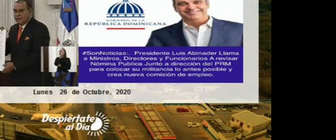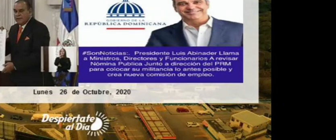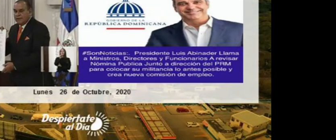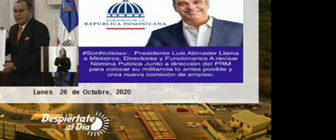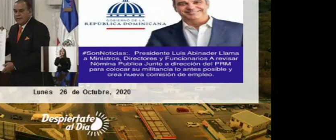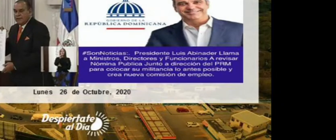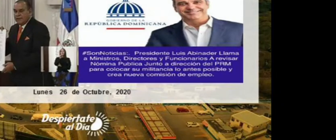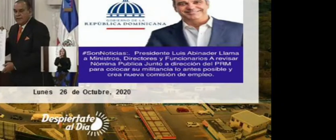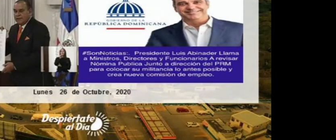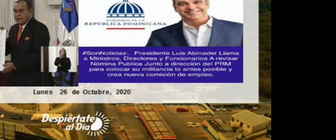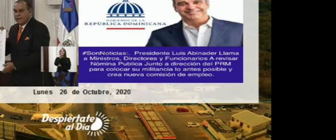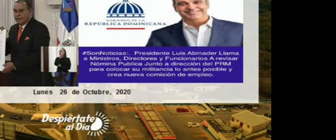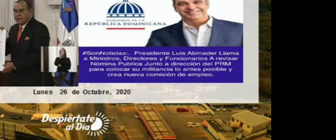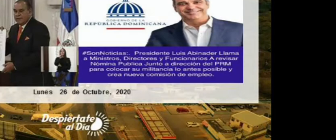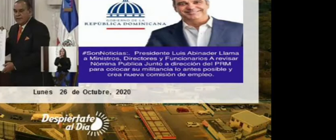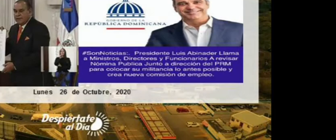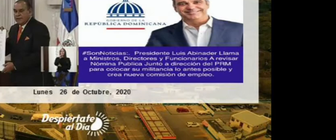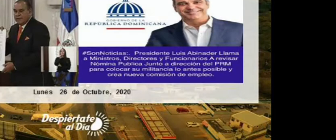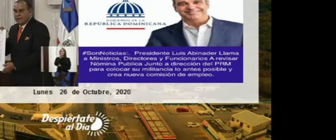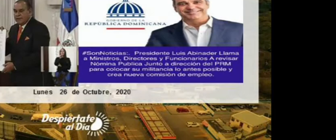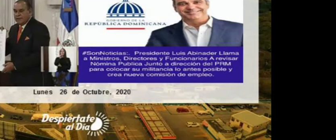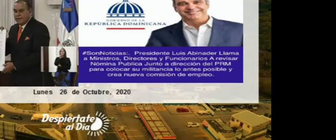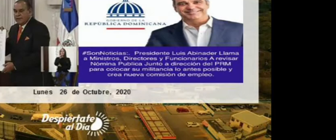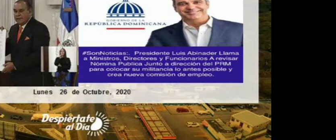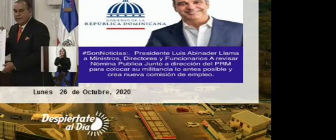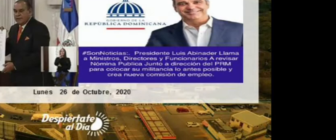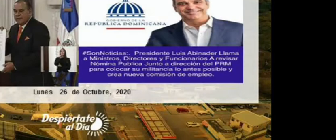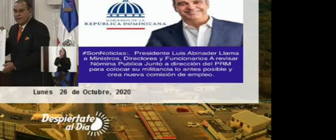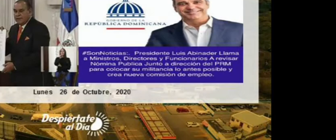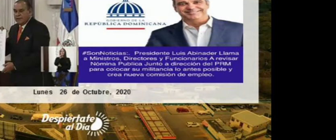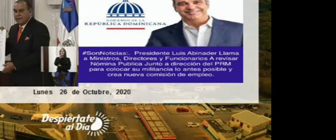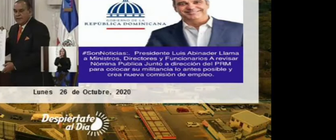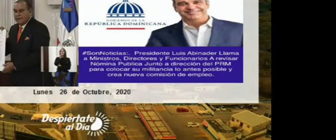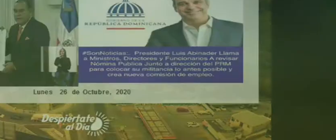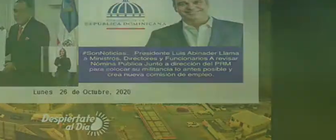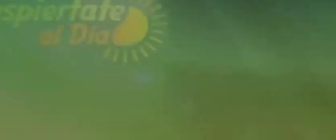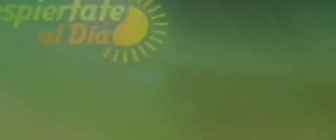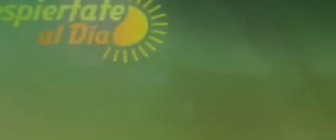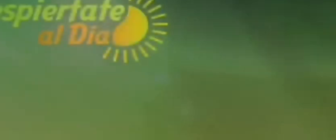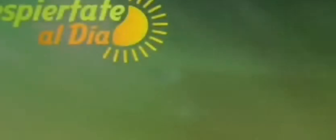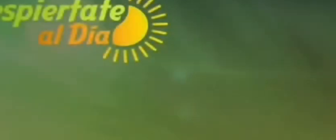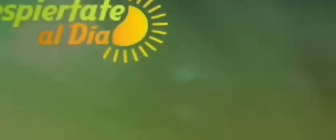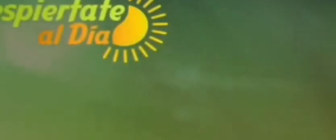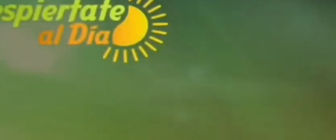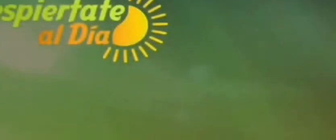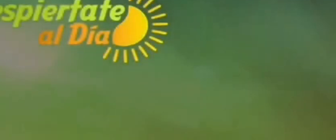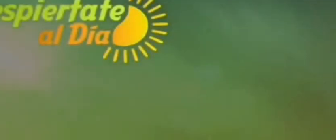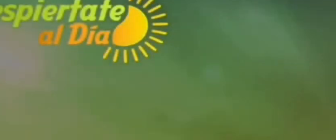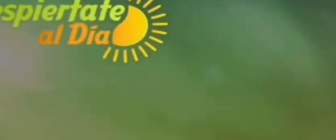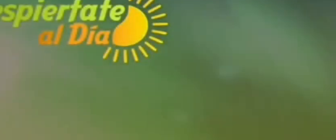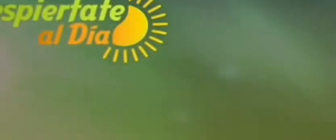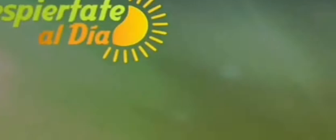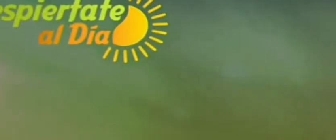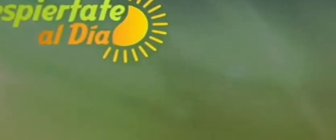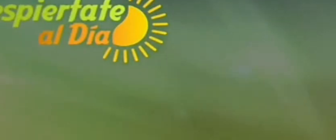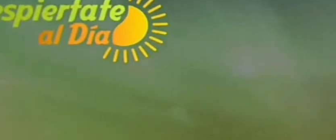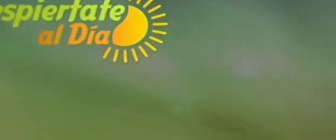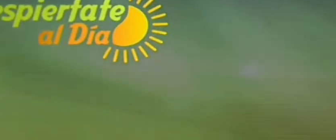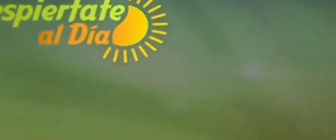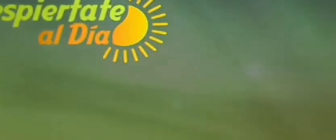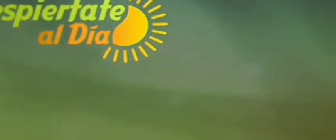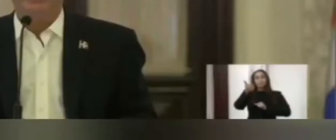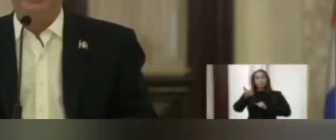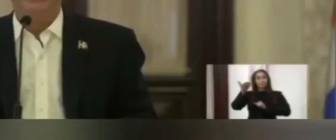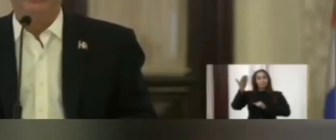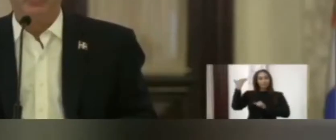República. Vamos a escuchar lo que el presidente dijo, un fragmento de este discurso que hiciera